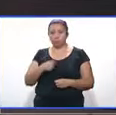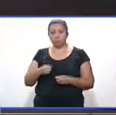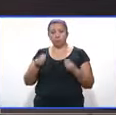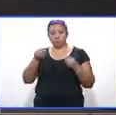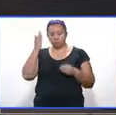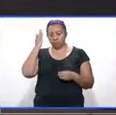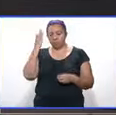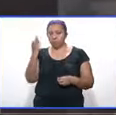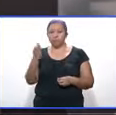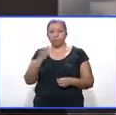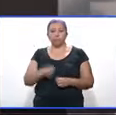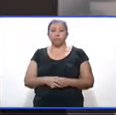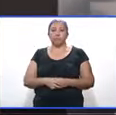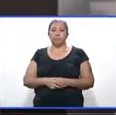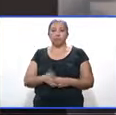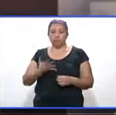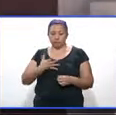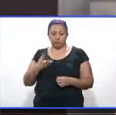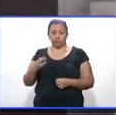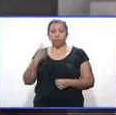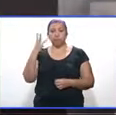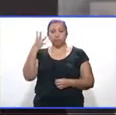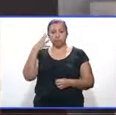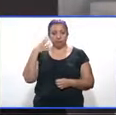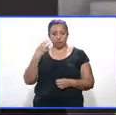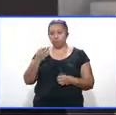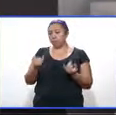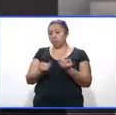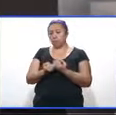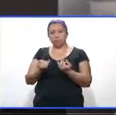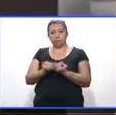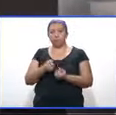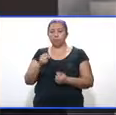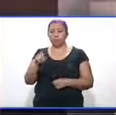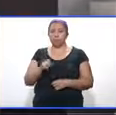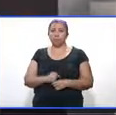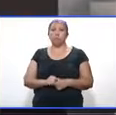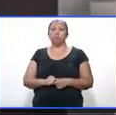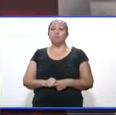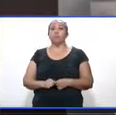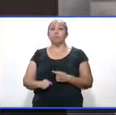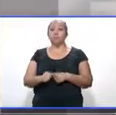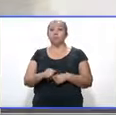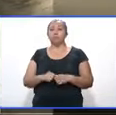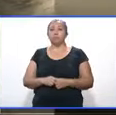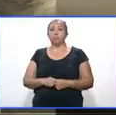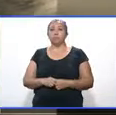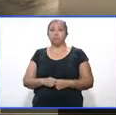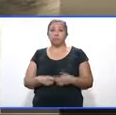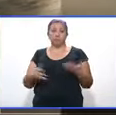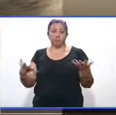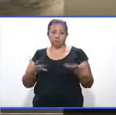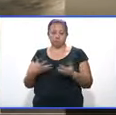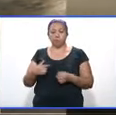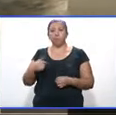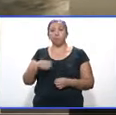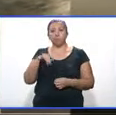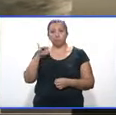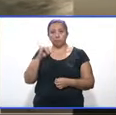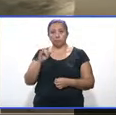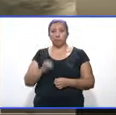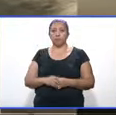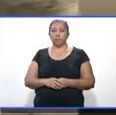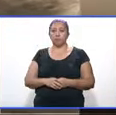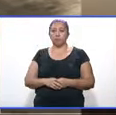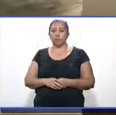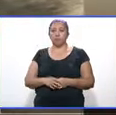mucho tiempo en ellos. Tengo también 3 gatos, igual de la misma situación, rescatados, y generalmente pues sí trato de